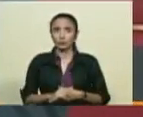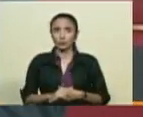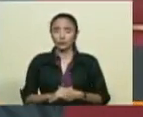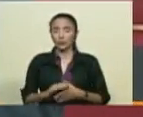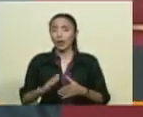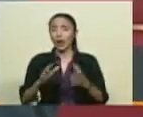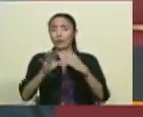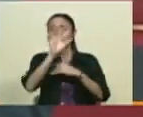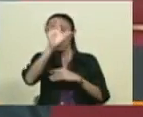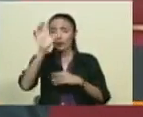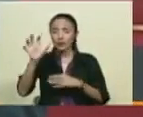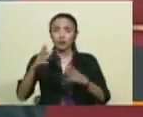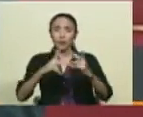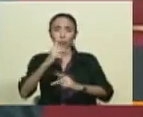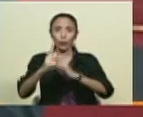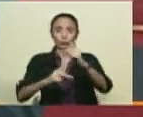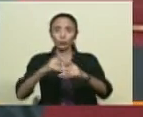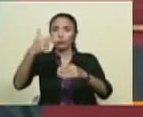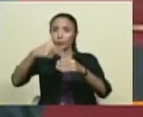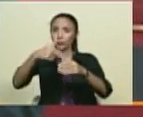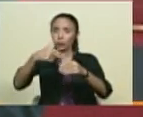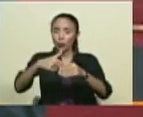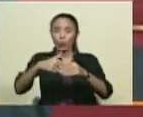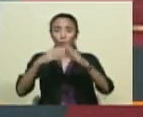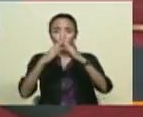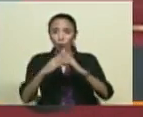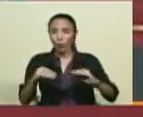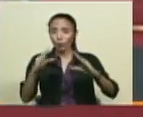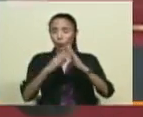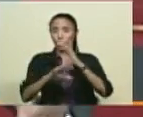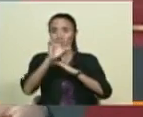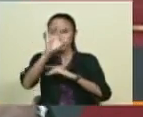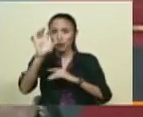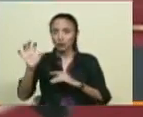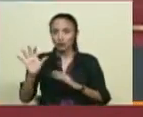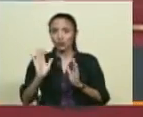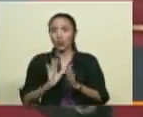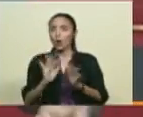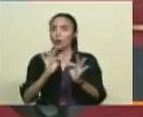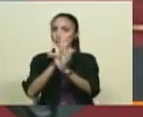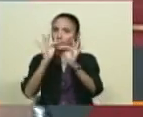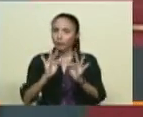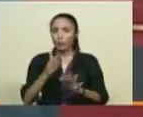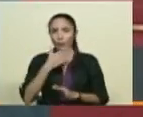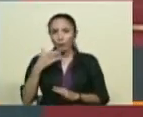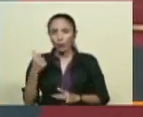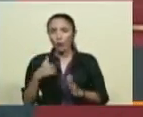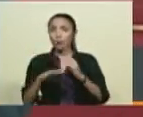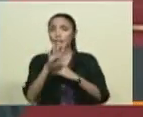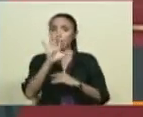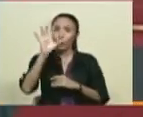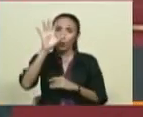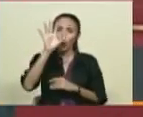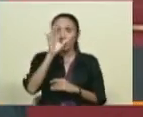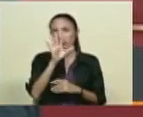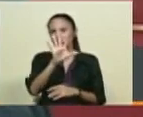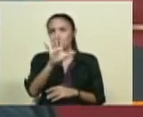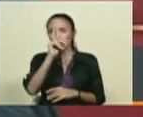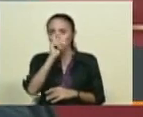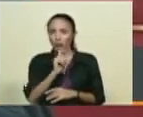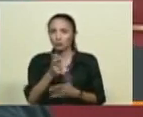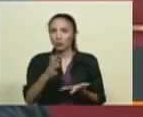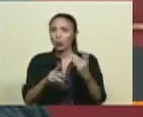los países productores no OPEP, para bien de la economía mundial de los próximos 5 años. Y estoy seguro que vamos a